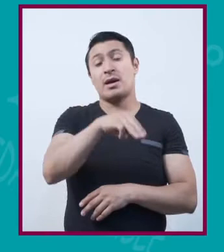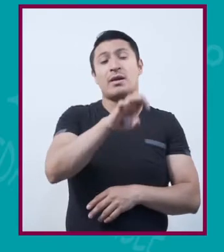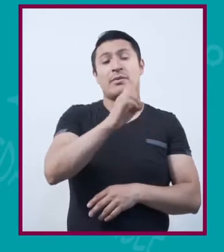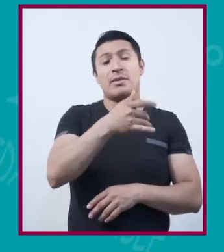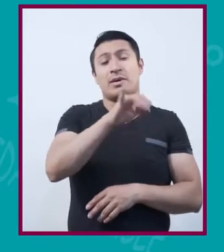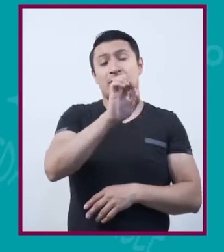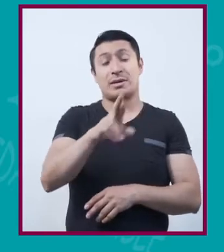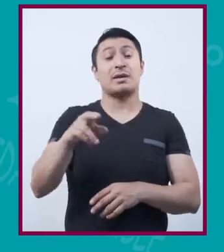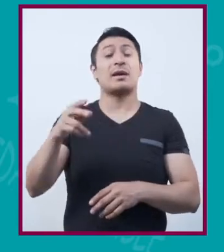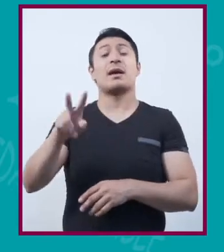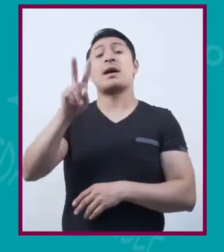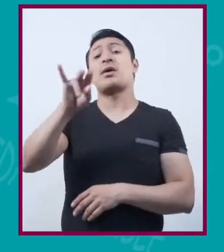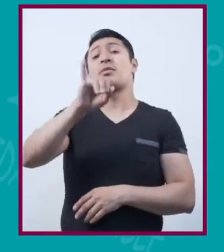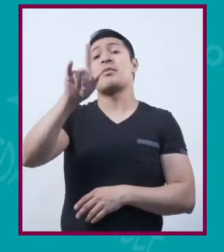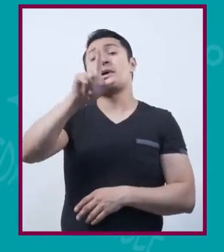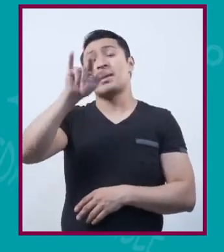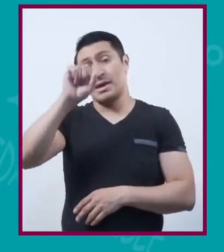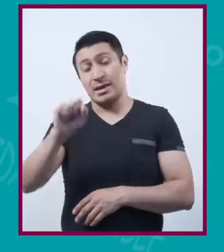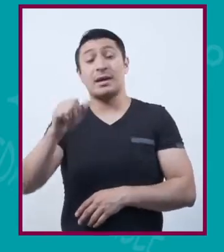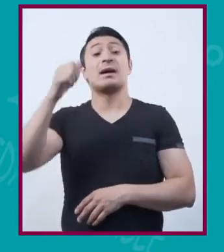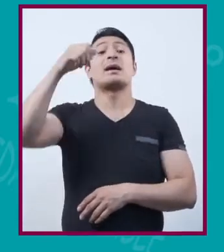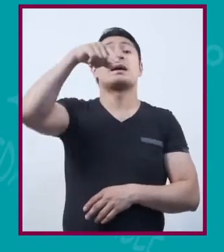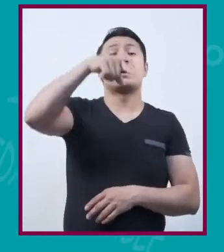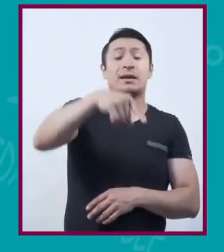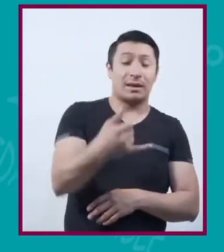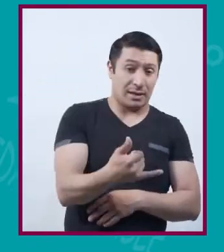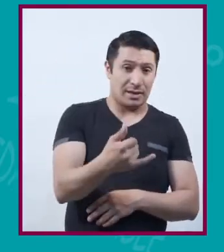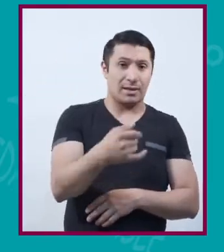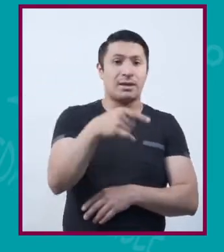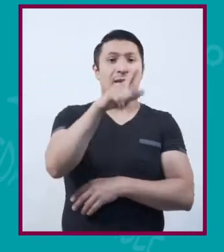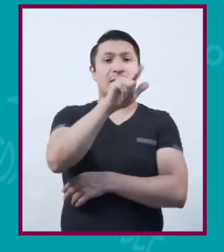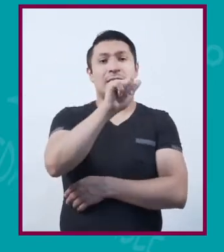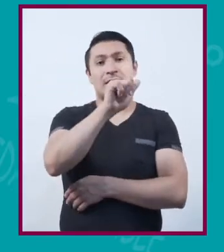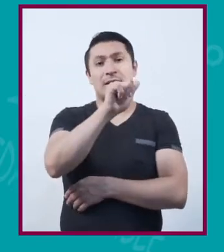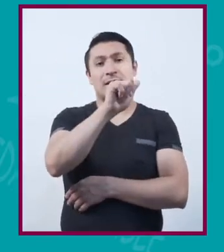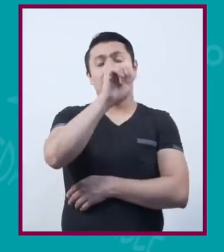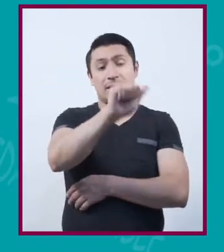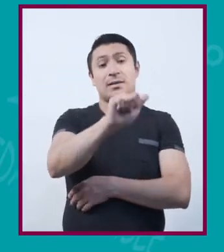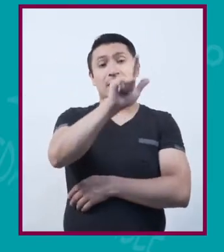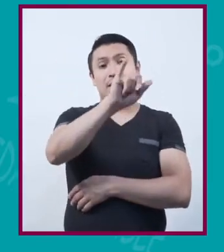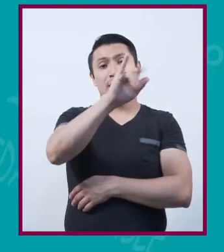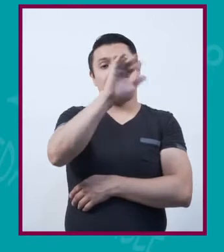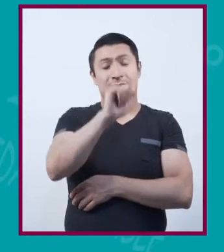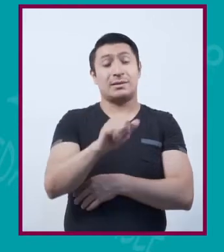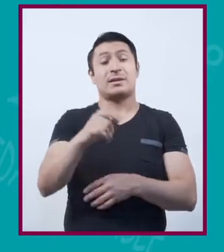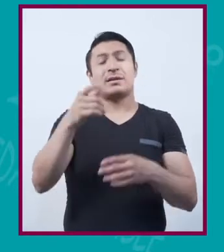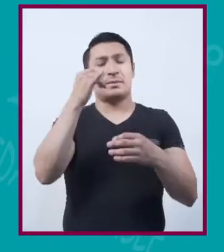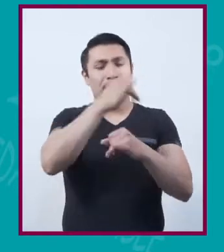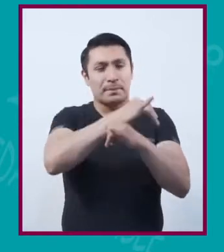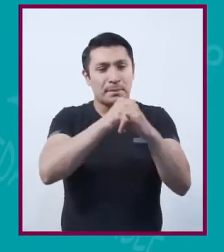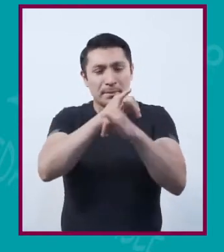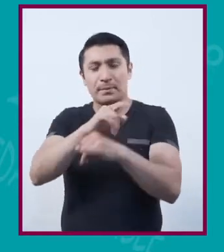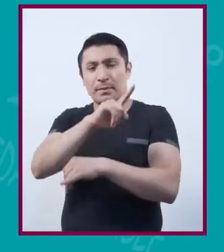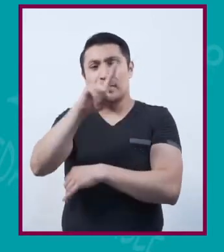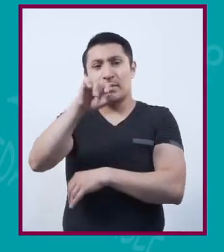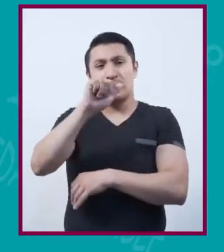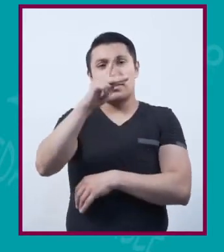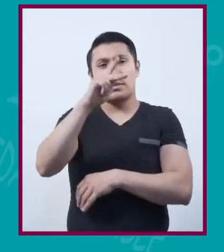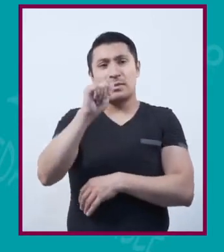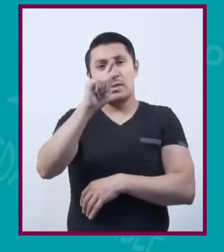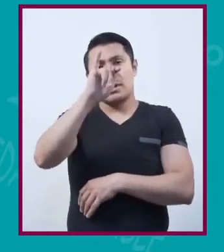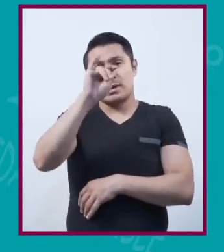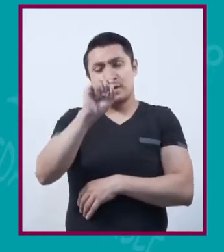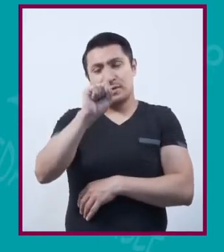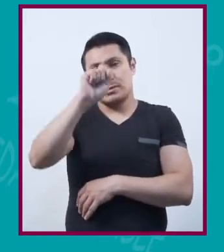Meyer trabajó a los villistas y Alicia Olivera a los zapatistas, que debo decirles que